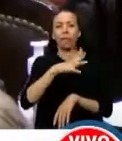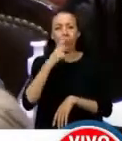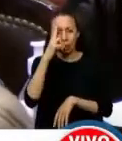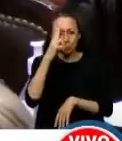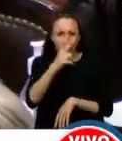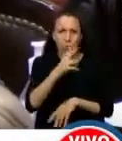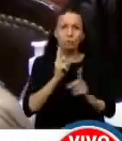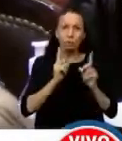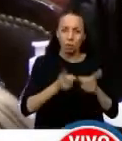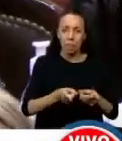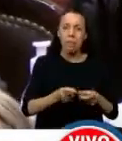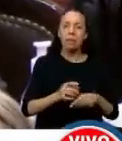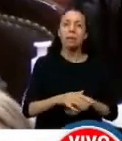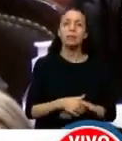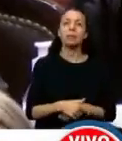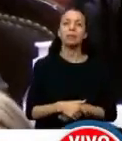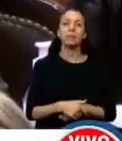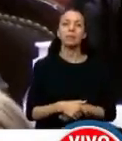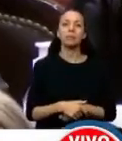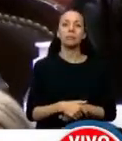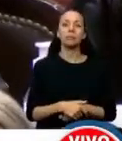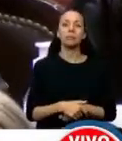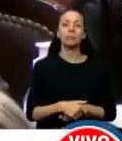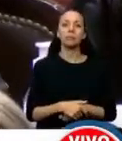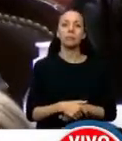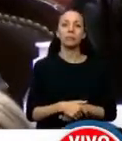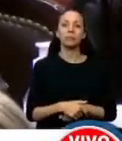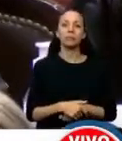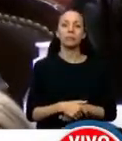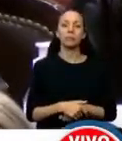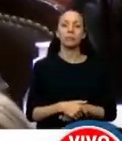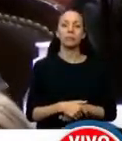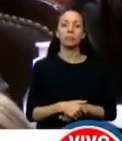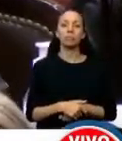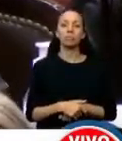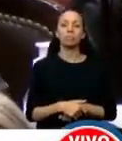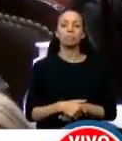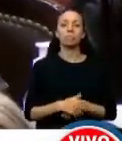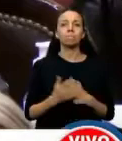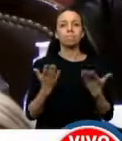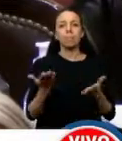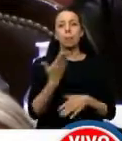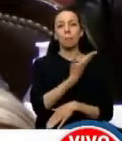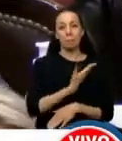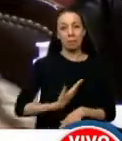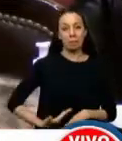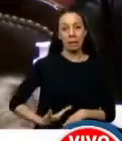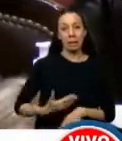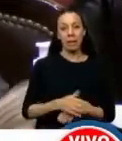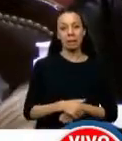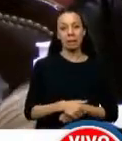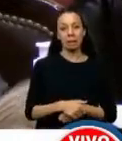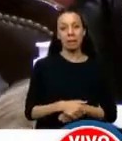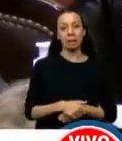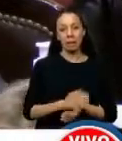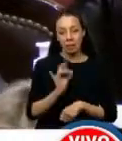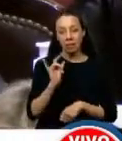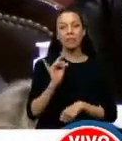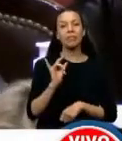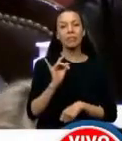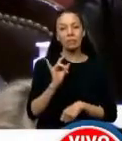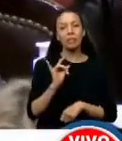el acuerdo? ¿Cuál va a ser la posición de Patria Grande? Sí, más que A ver, yo lo que creo